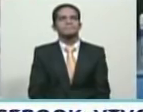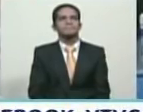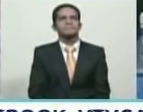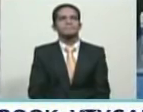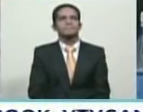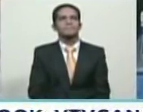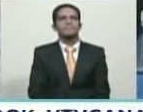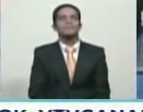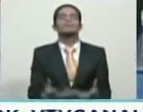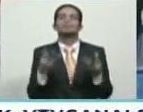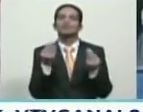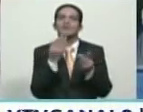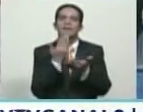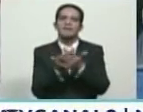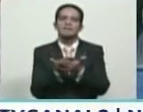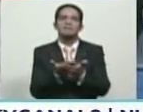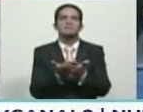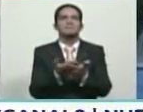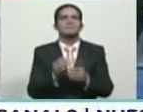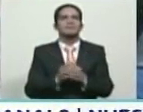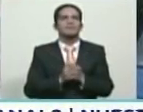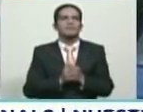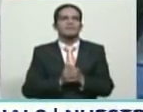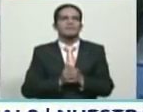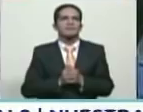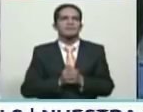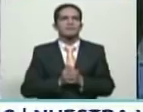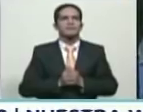Thank you very much. Muchas gracias.